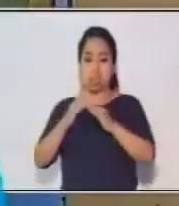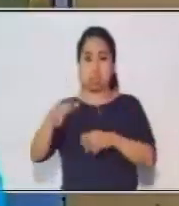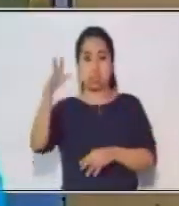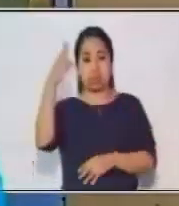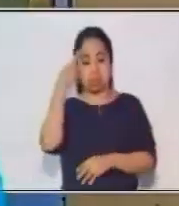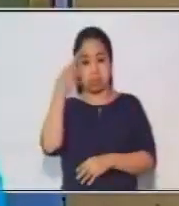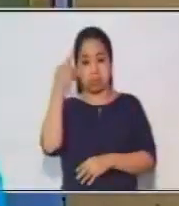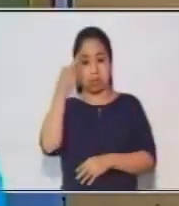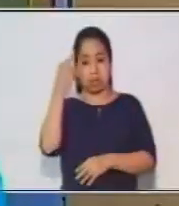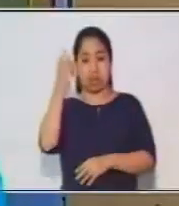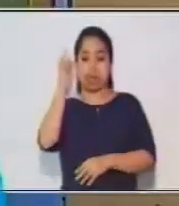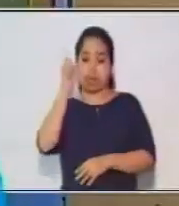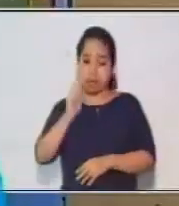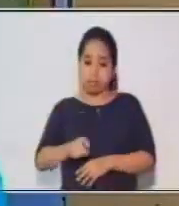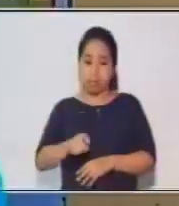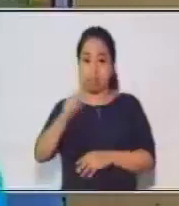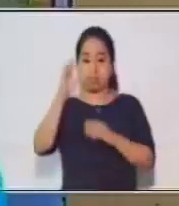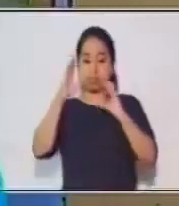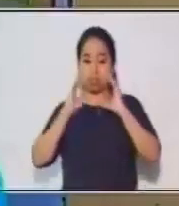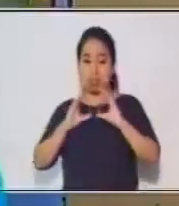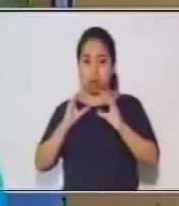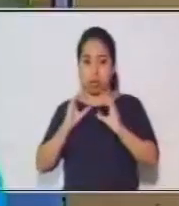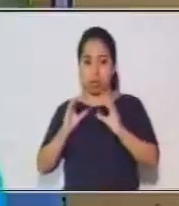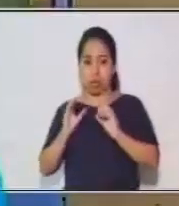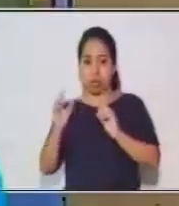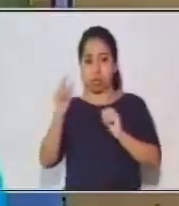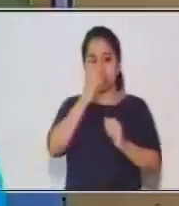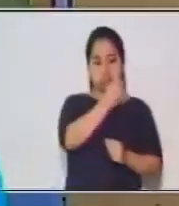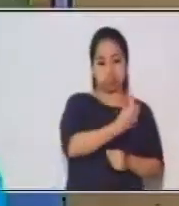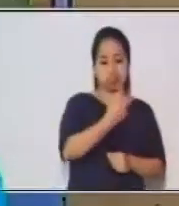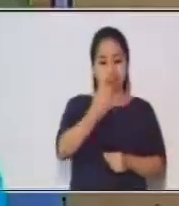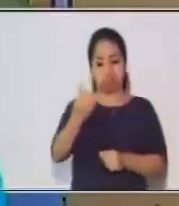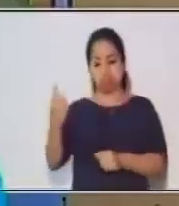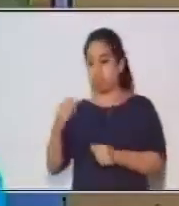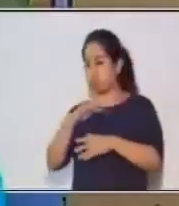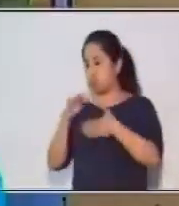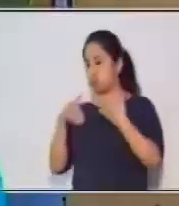Recuerda que tenemos que cuidarnos unos a otros.